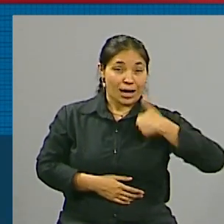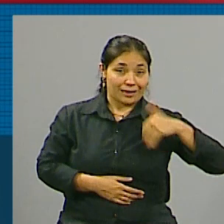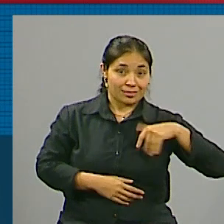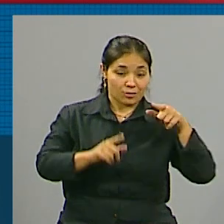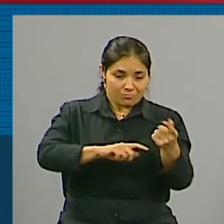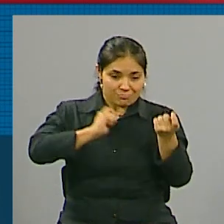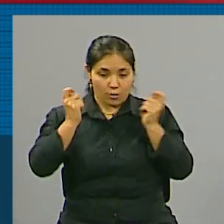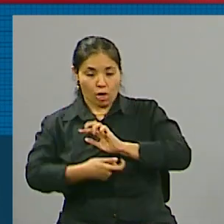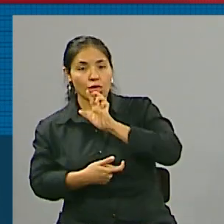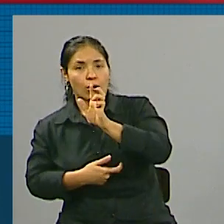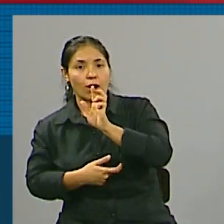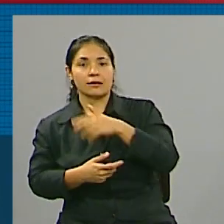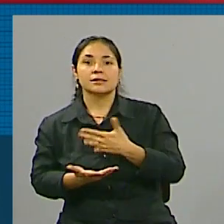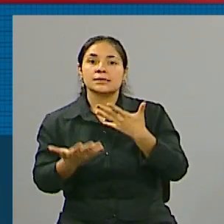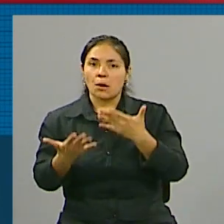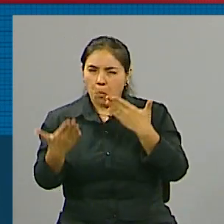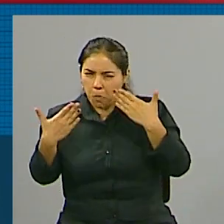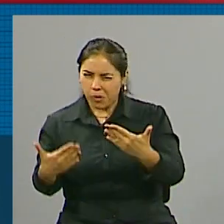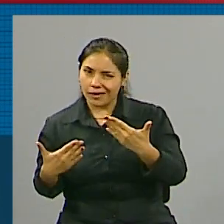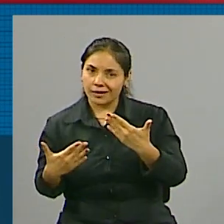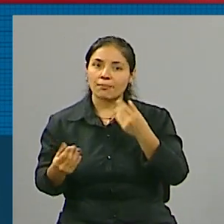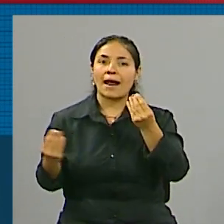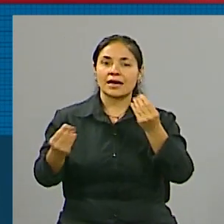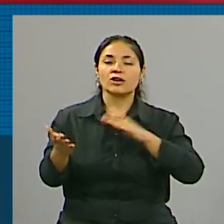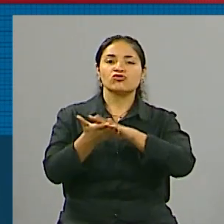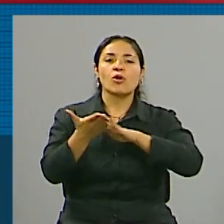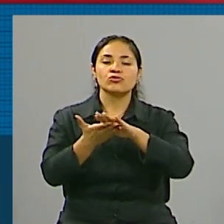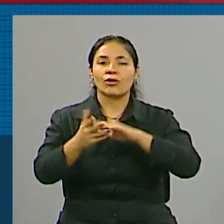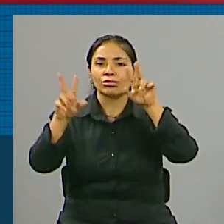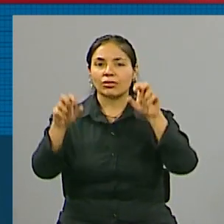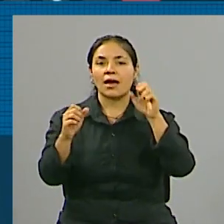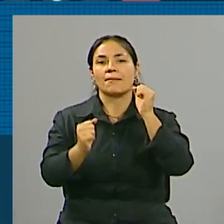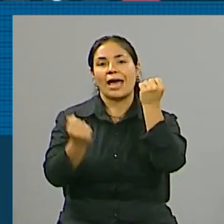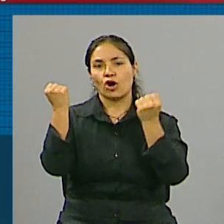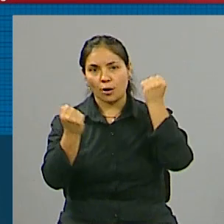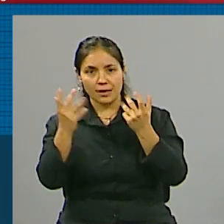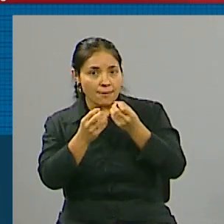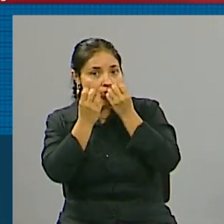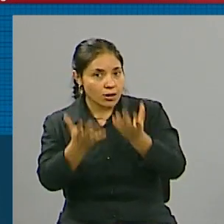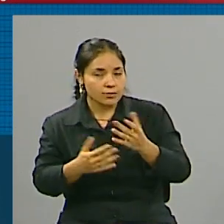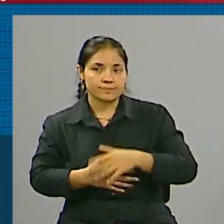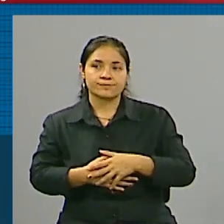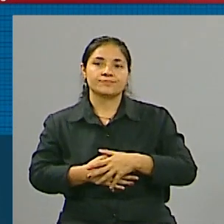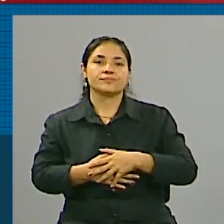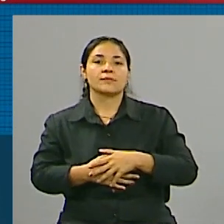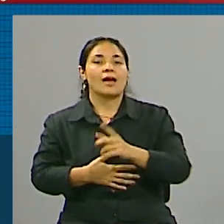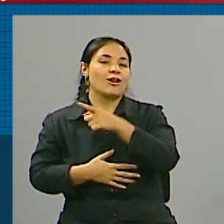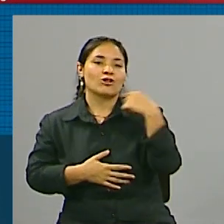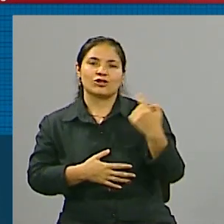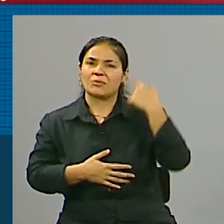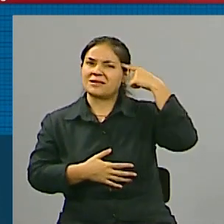nuestro país? Bueno, nosotros desde CESO creemos que no es una salida viable, ¿no? Que es algo más